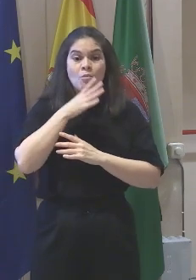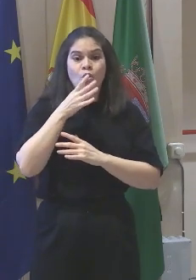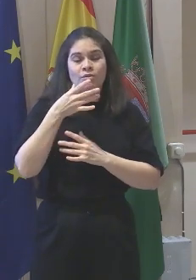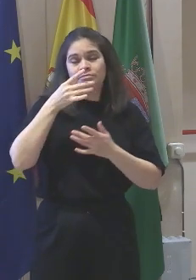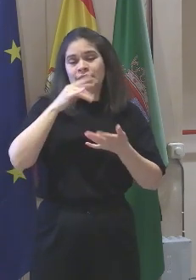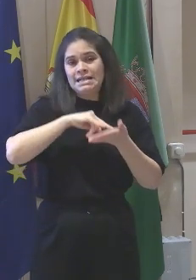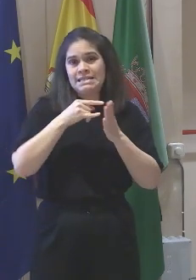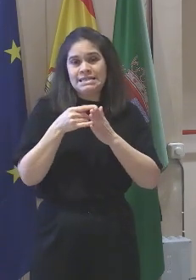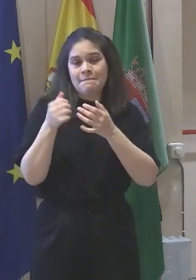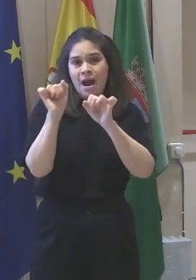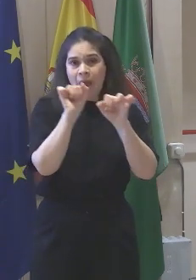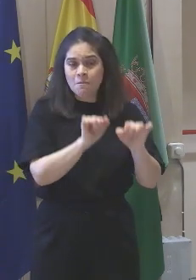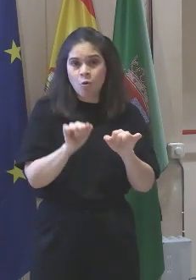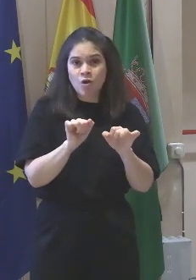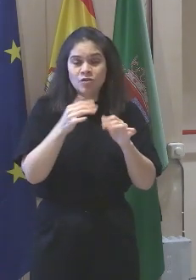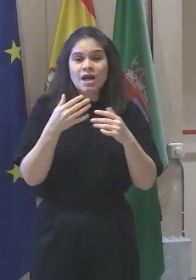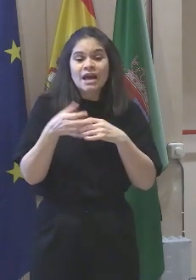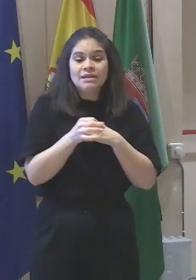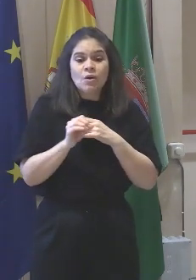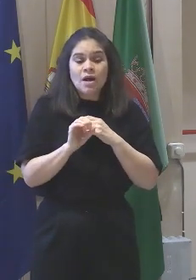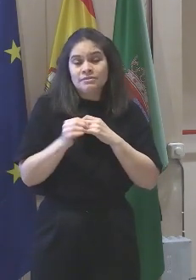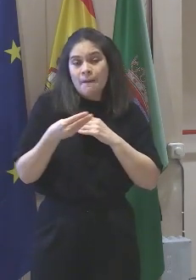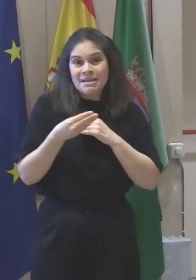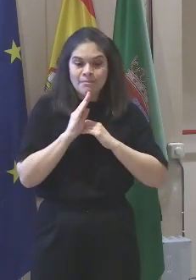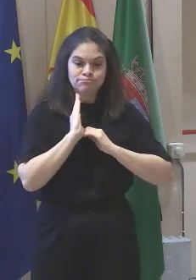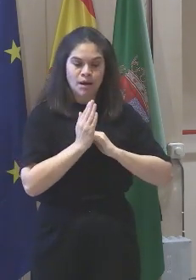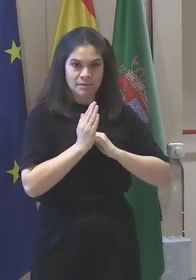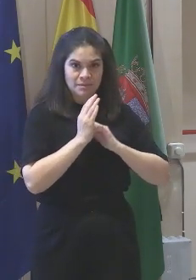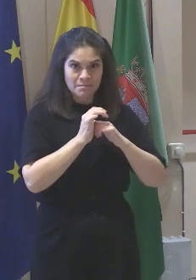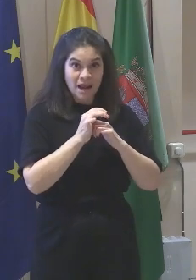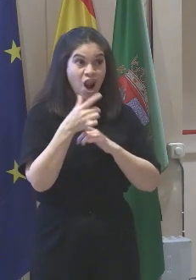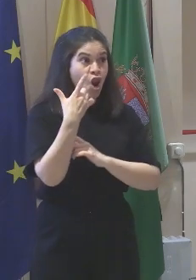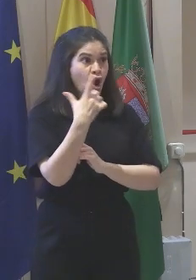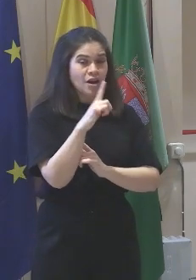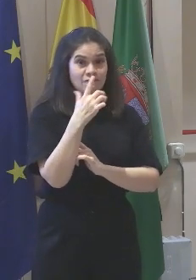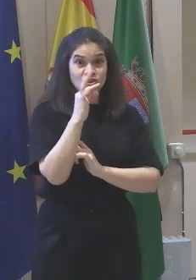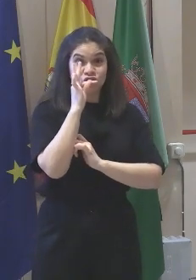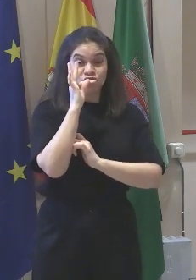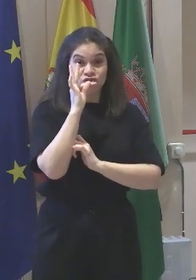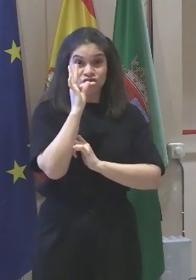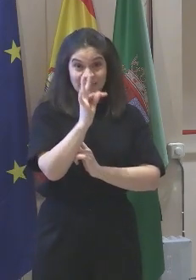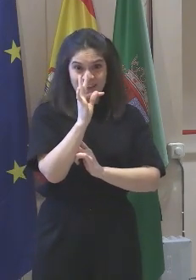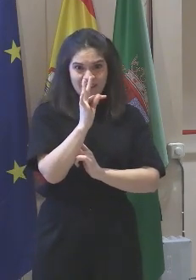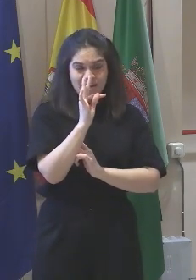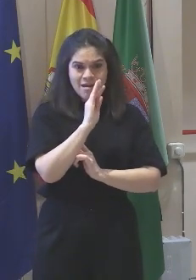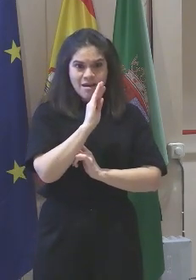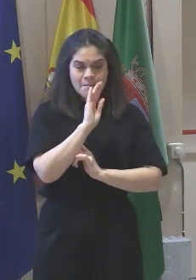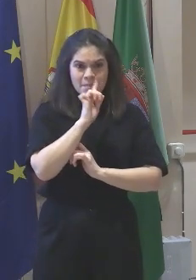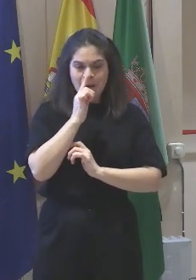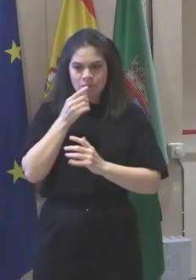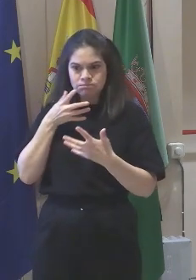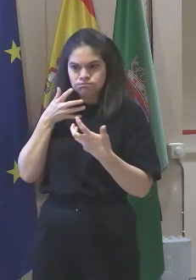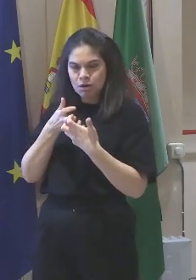que las células beta ataquen en primera los linfocitos T ataquen en primera instancia a las células